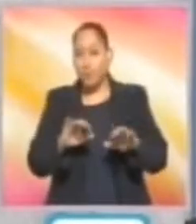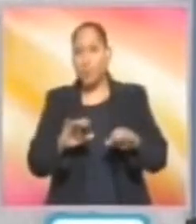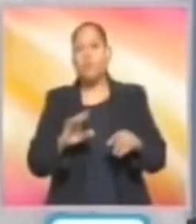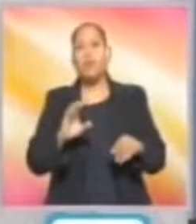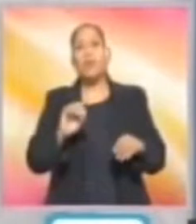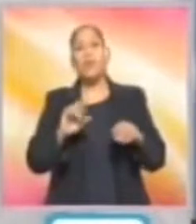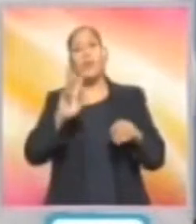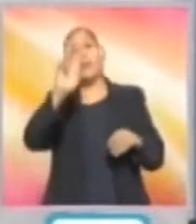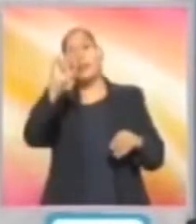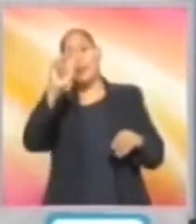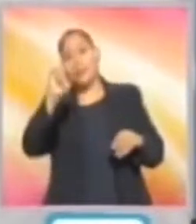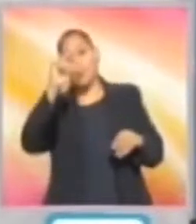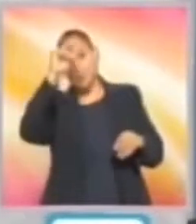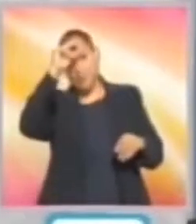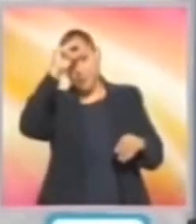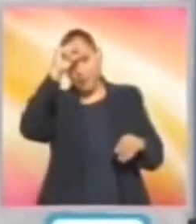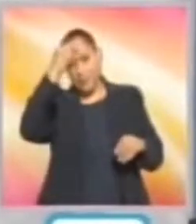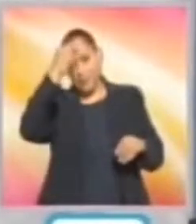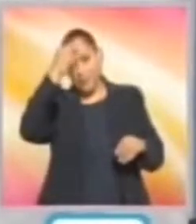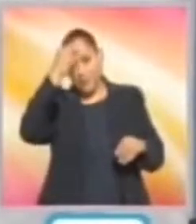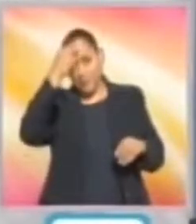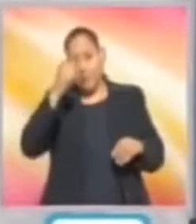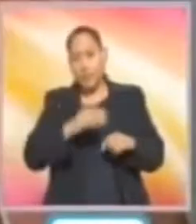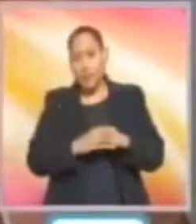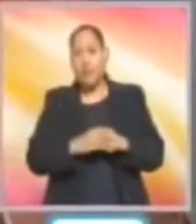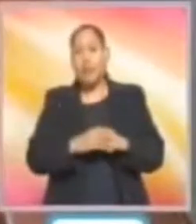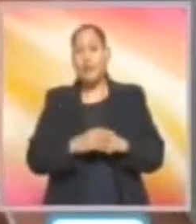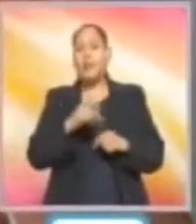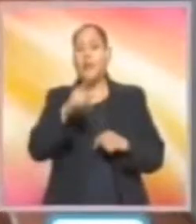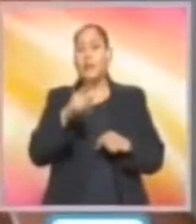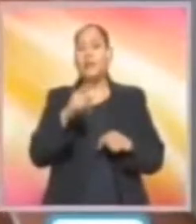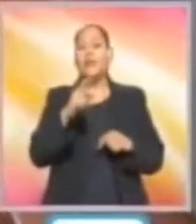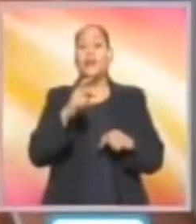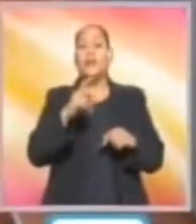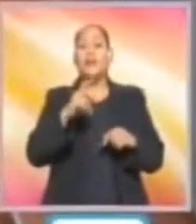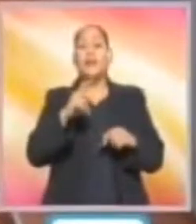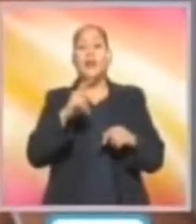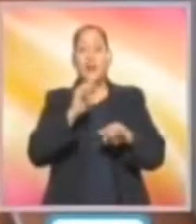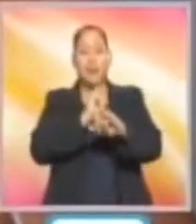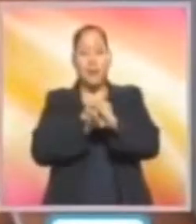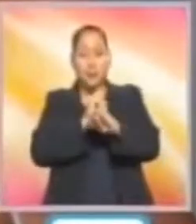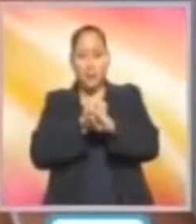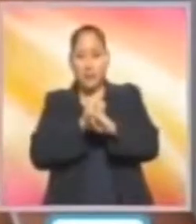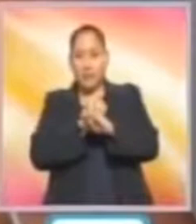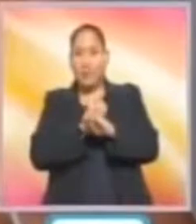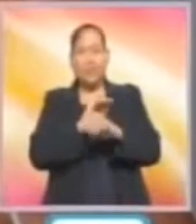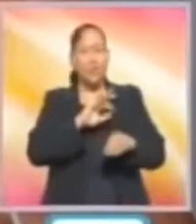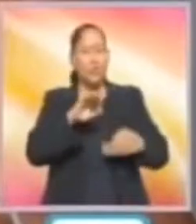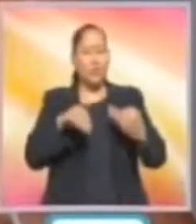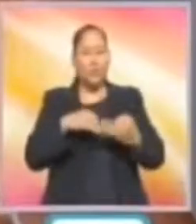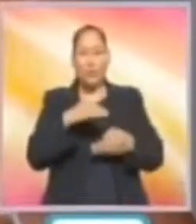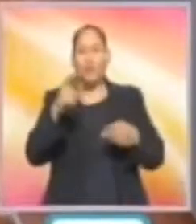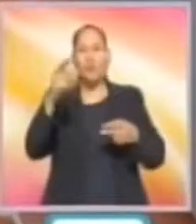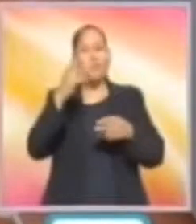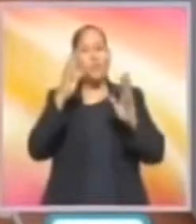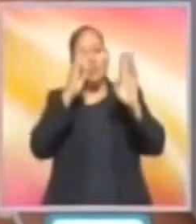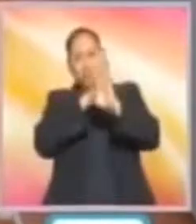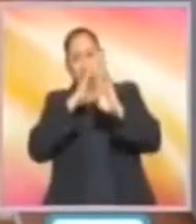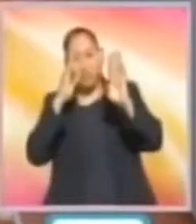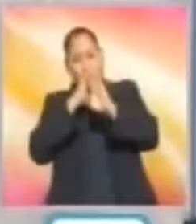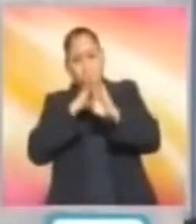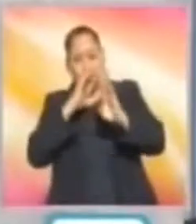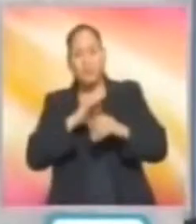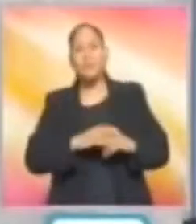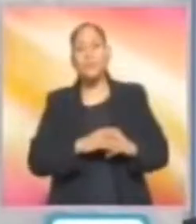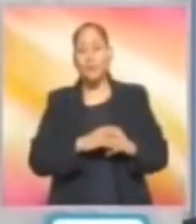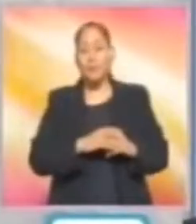un televisor inteligente, lo estás haciendo a través de lo que hemos hablado del Internet de las cosas, en fin, ¿cuáles son los dispositivos para que a su vez